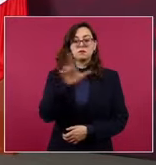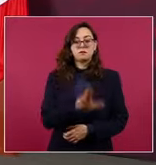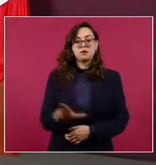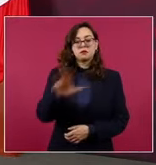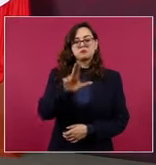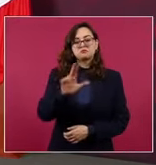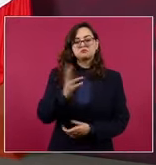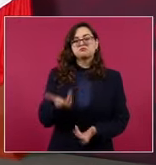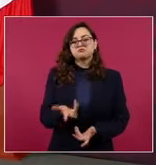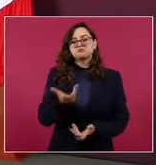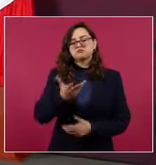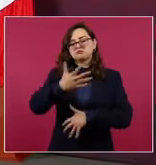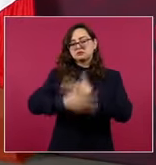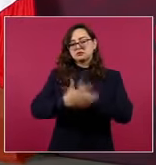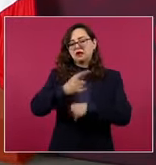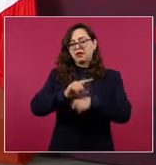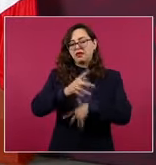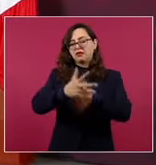Vamos a